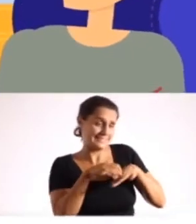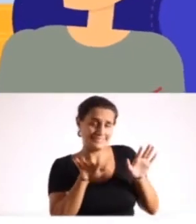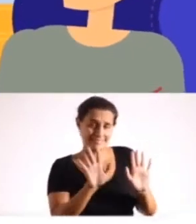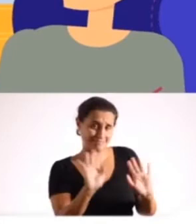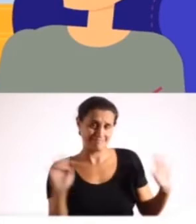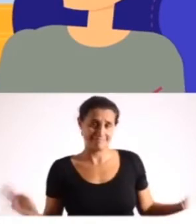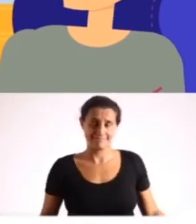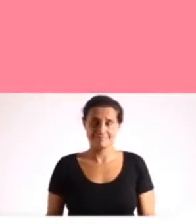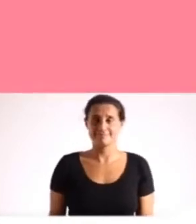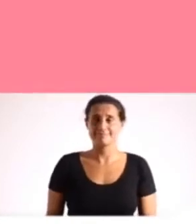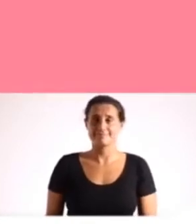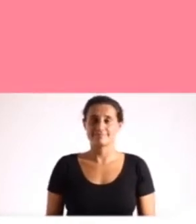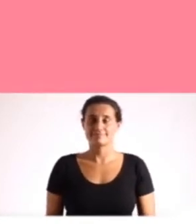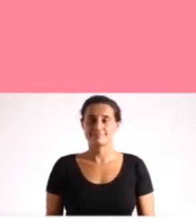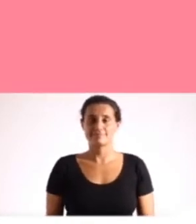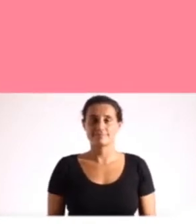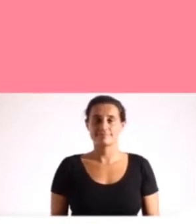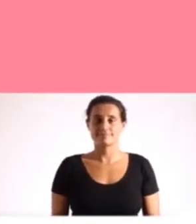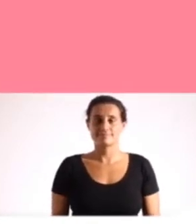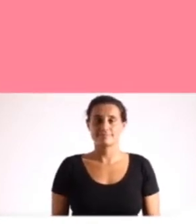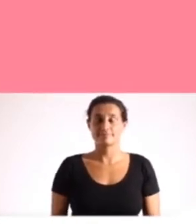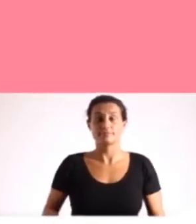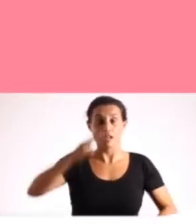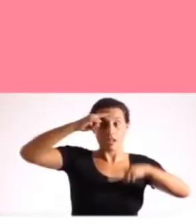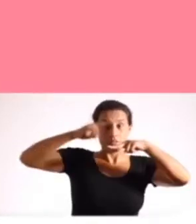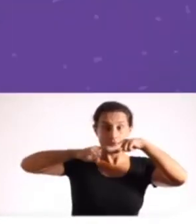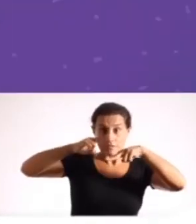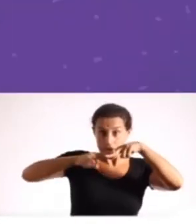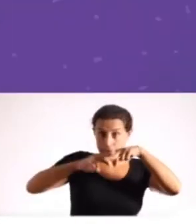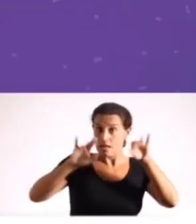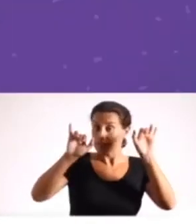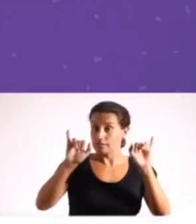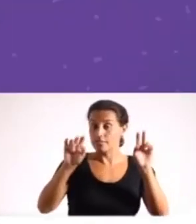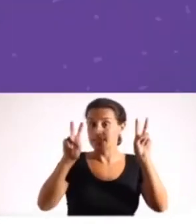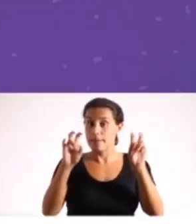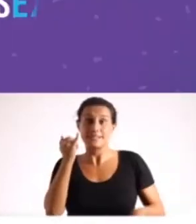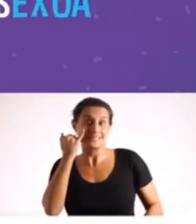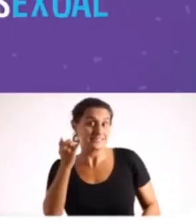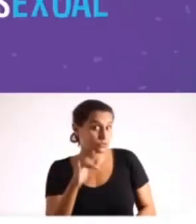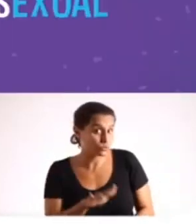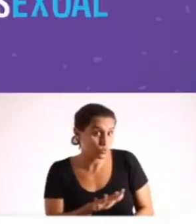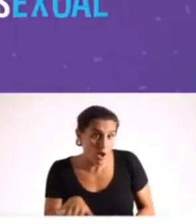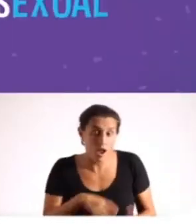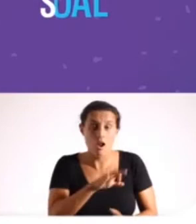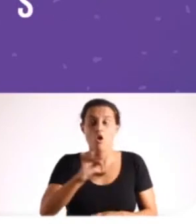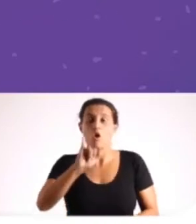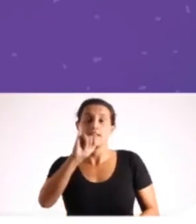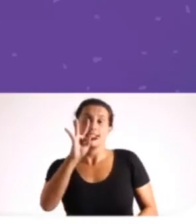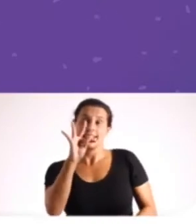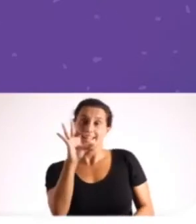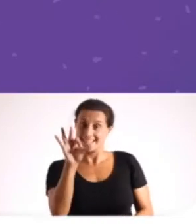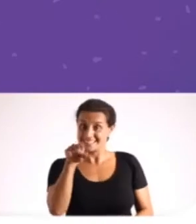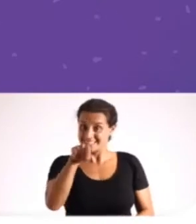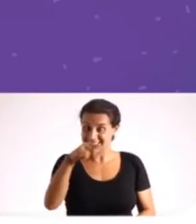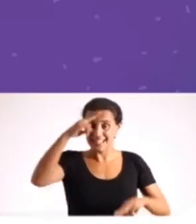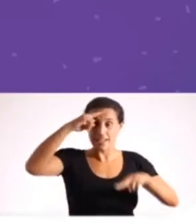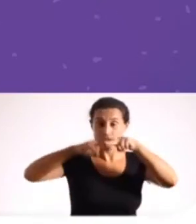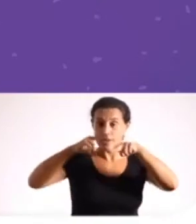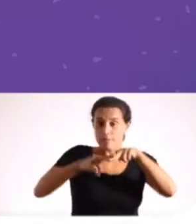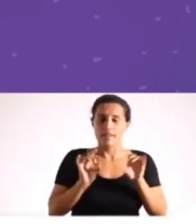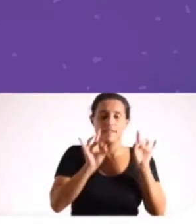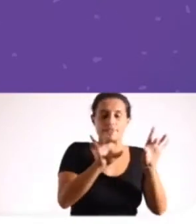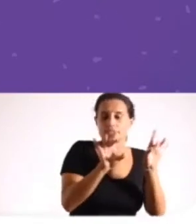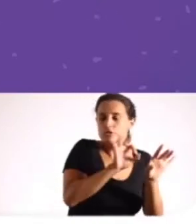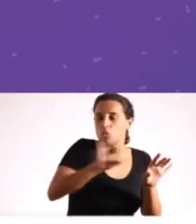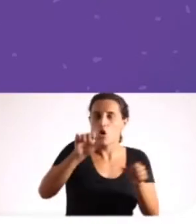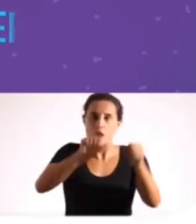mis alergias. Las enfermedades o infecciones de transmisión sexual o ITS son enfermedades, infecciones